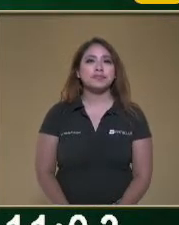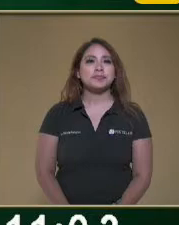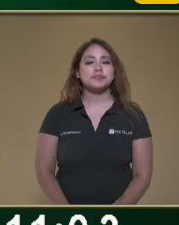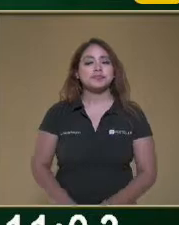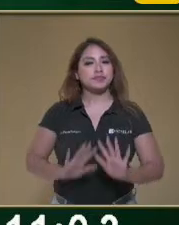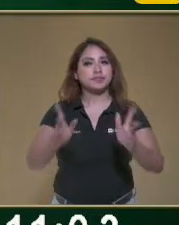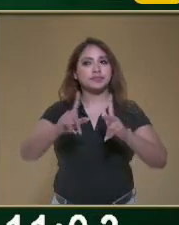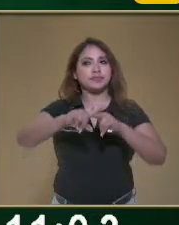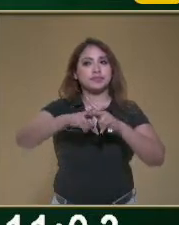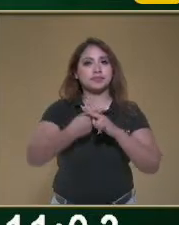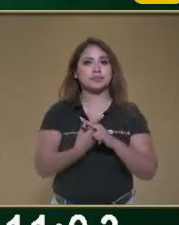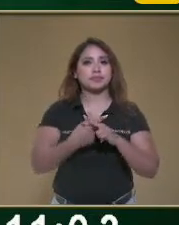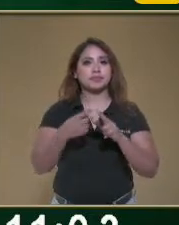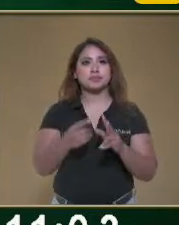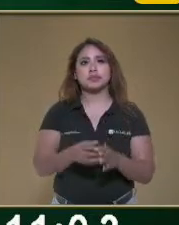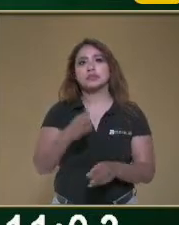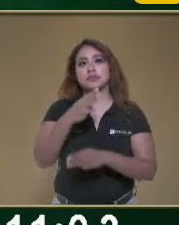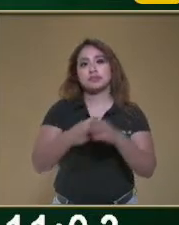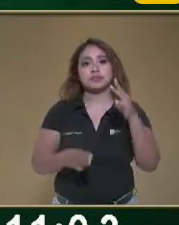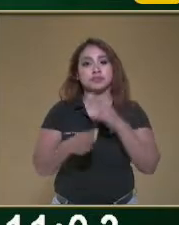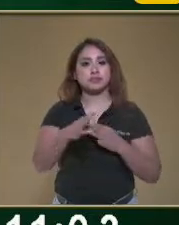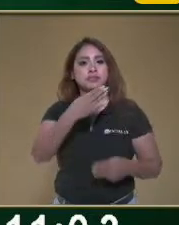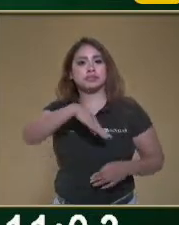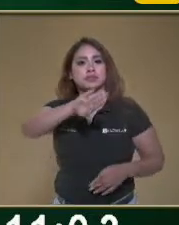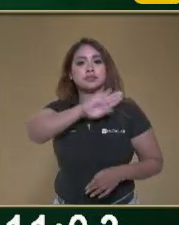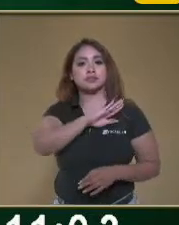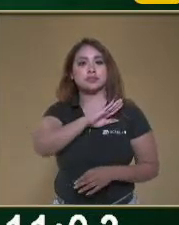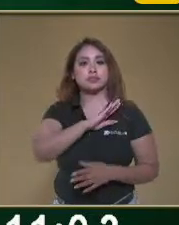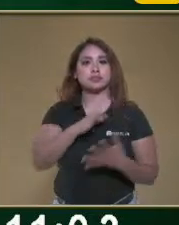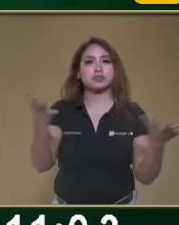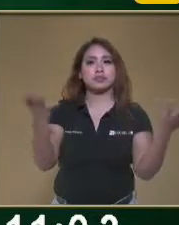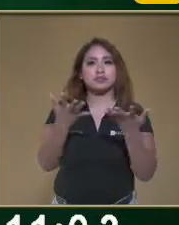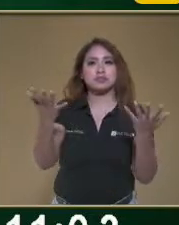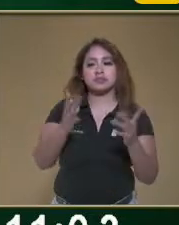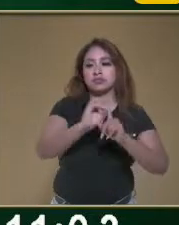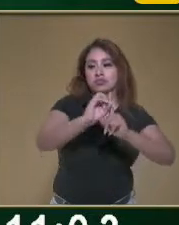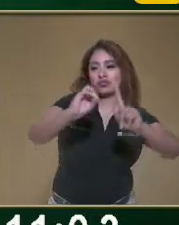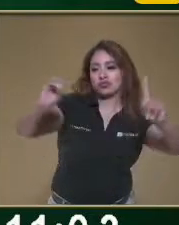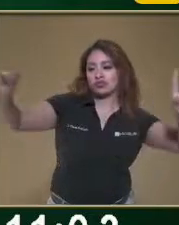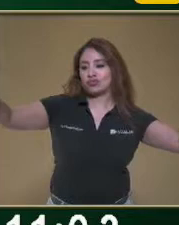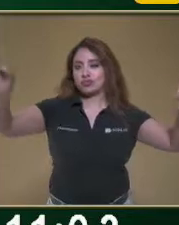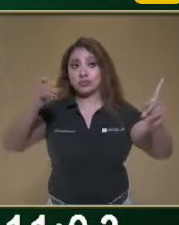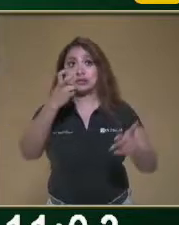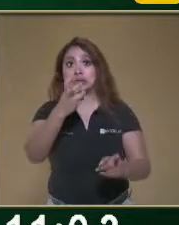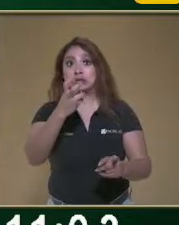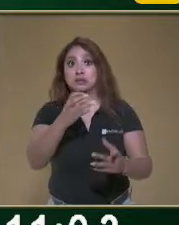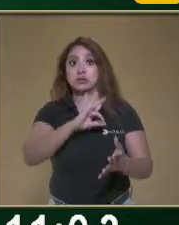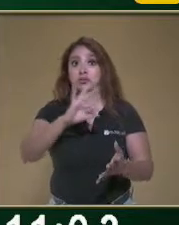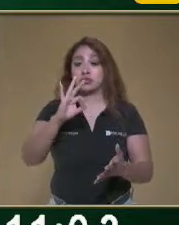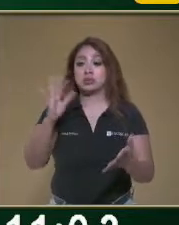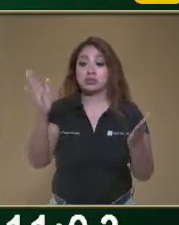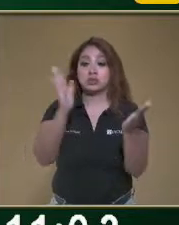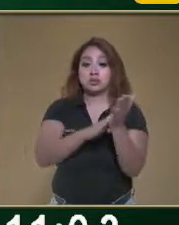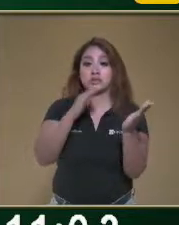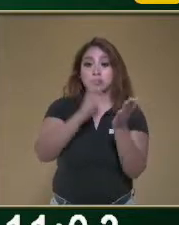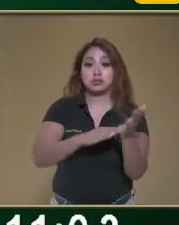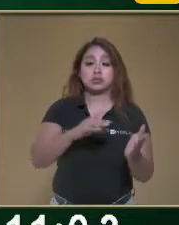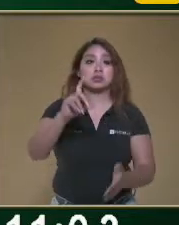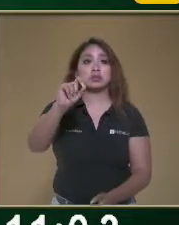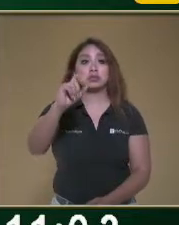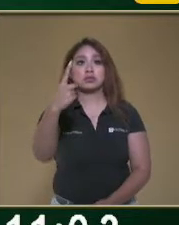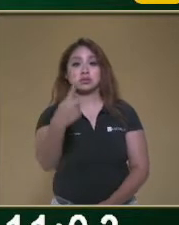inicio con la materia de español y nuestro tema es Pongamos todo en orden, que lo puedes encontrar en la página 21 de tu